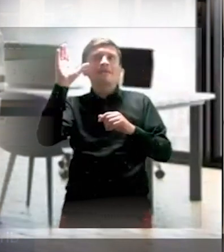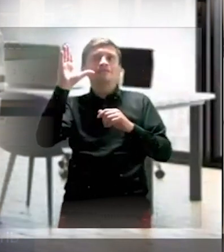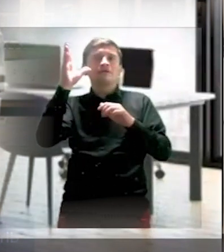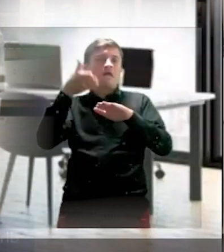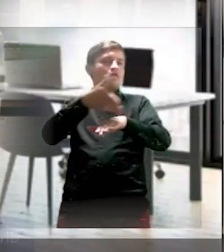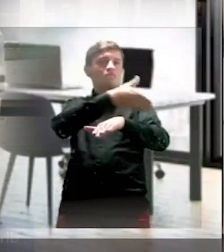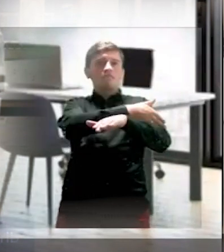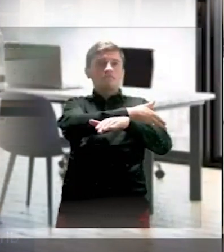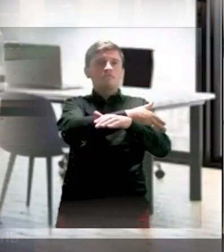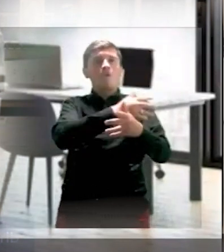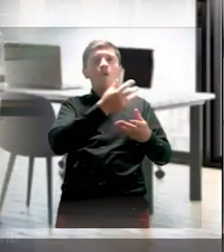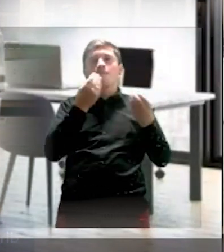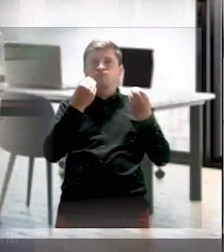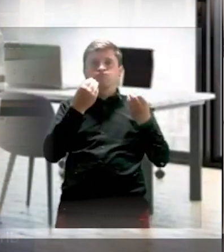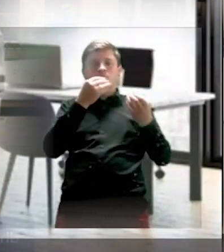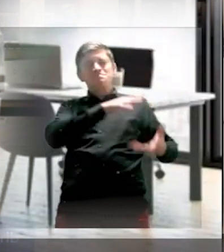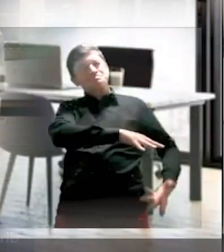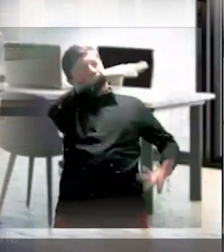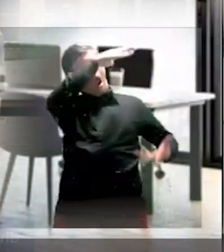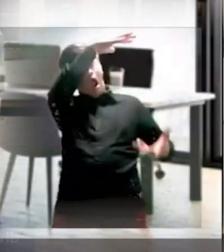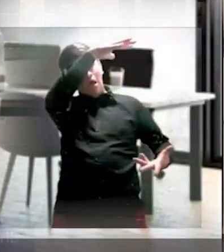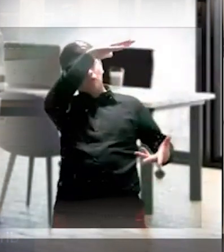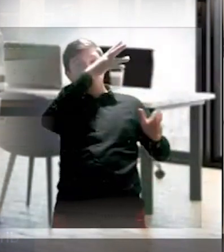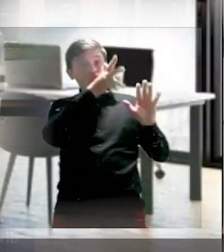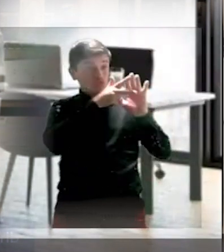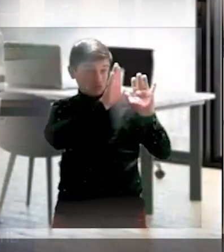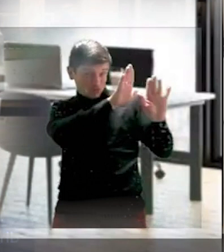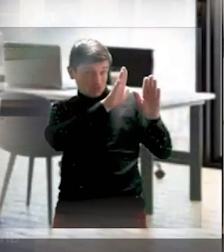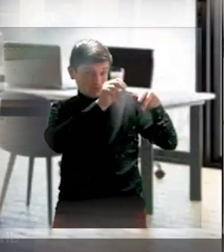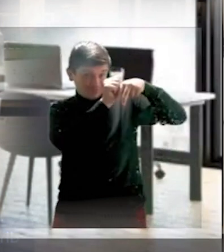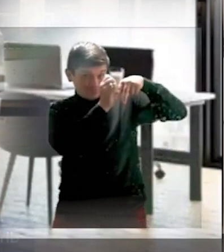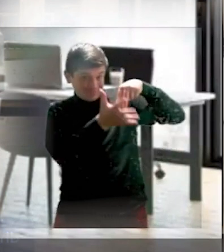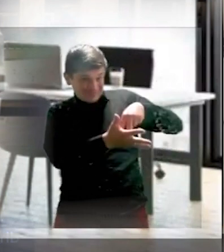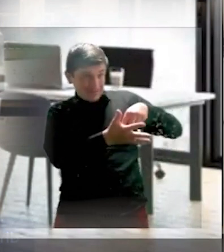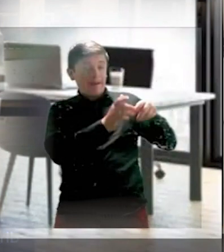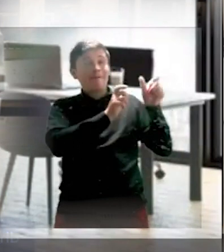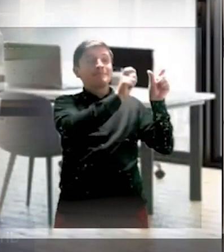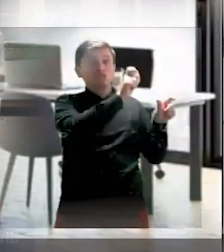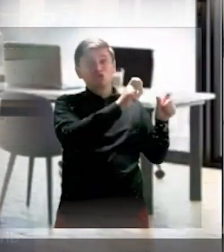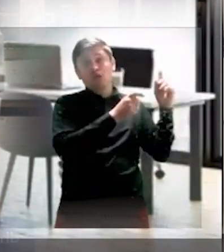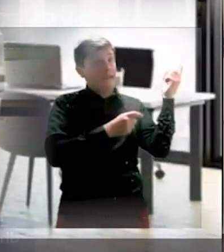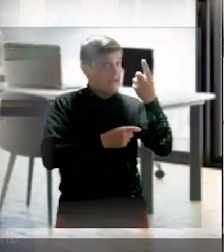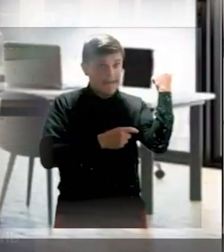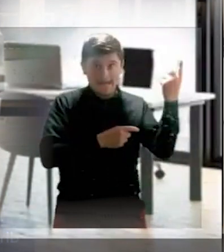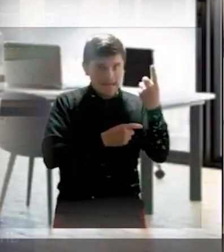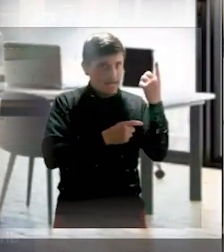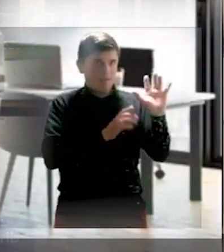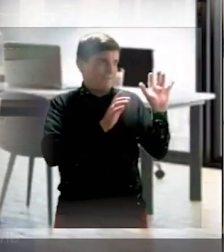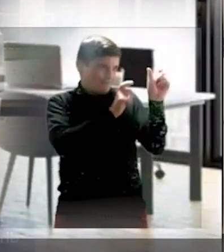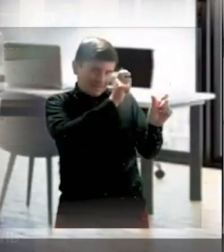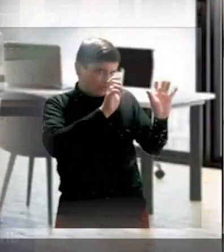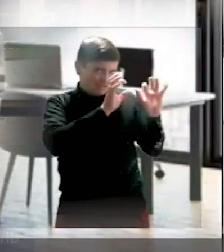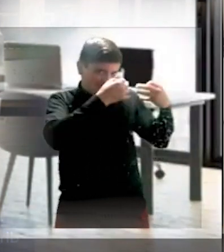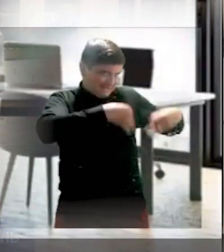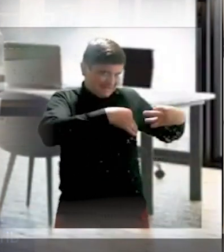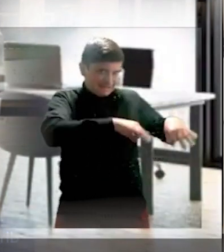de un alto volumen de tutelas en donde las personas y los sujetos en general, los ciudadanos de pie,